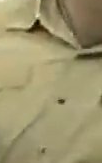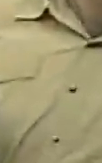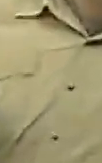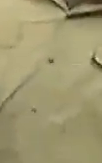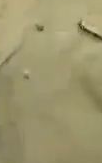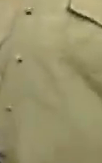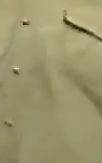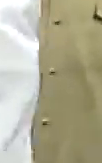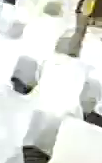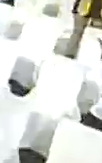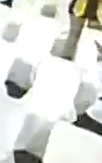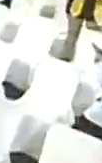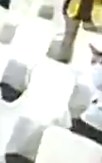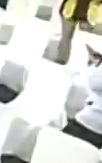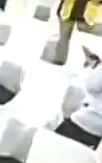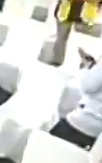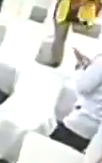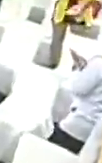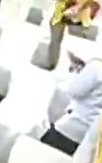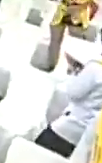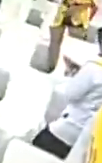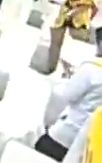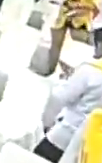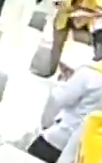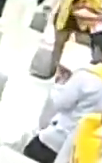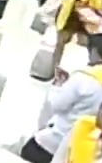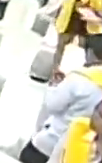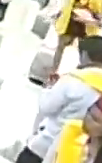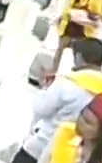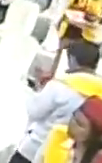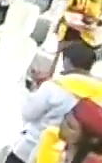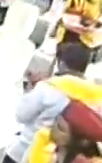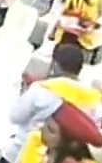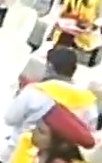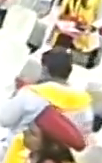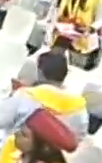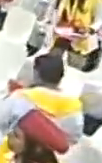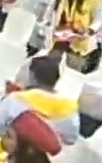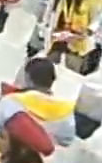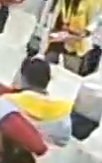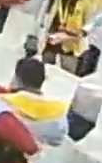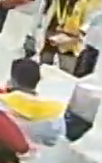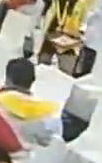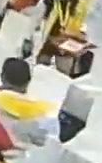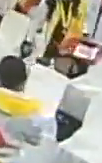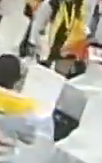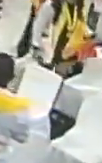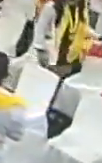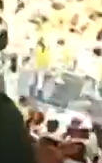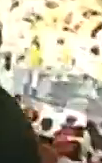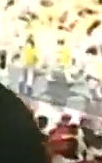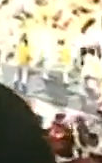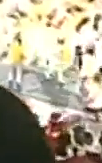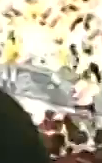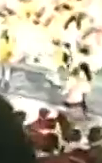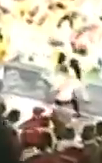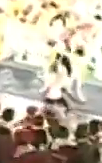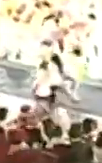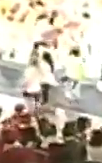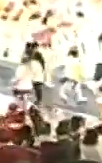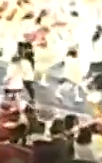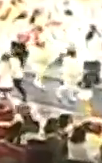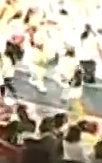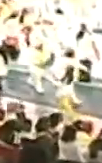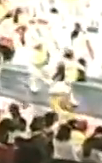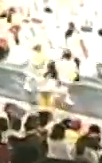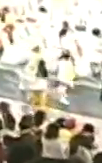los programas nacionales de formación, y esto pues llena de orgullo a todo el gobierno nacional. ¿Por qué? Porque vamos